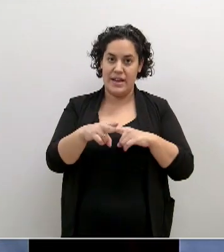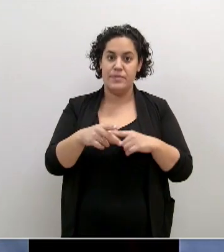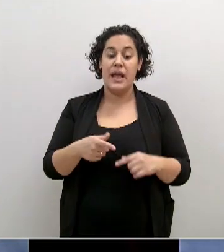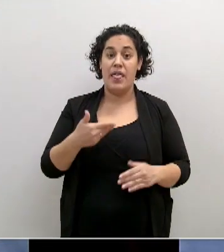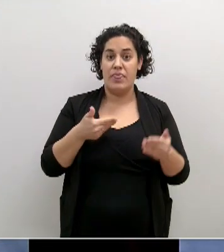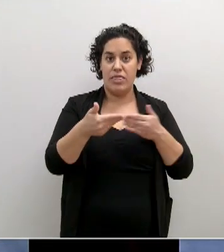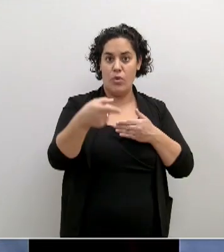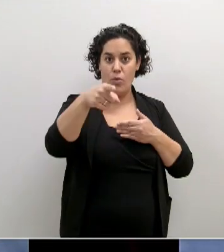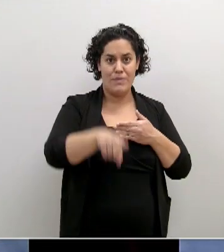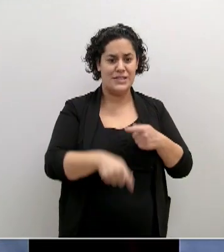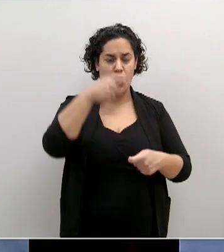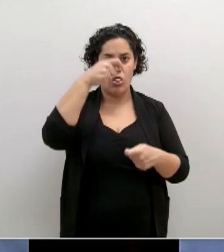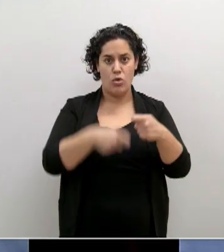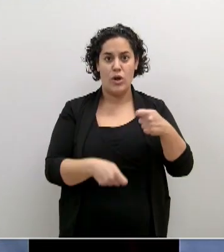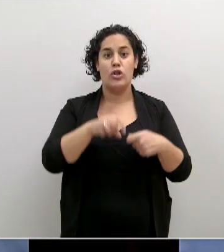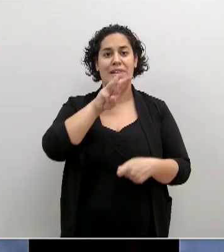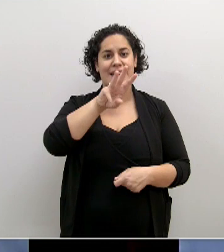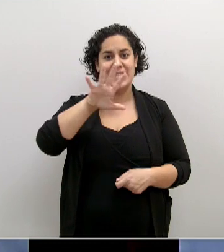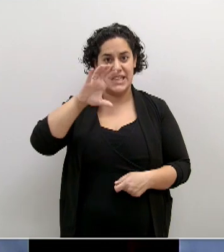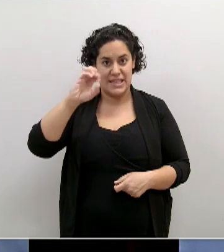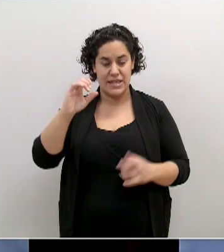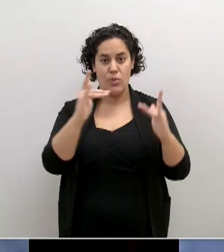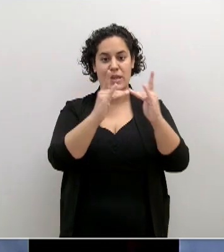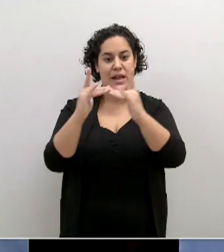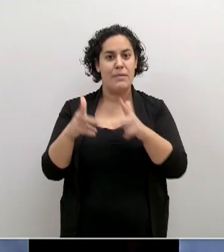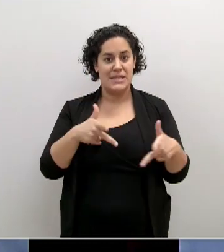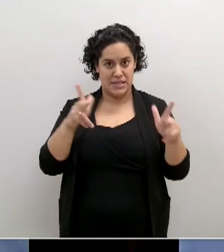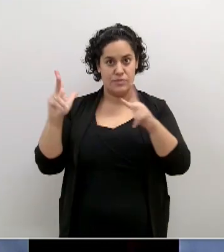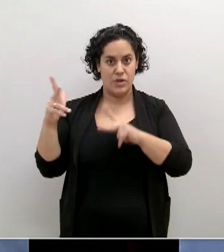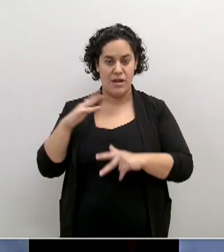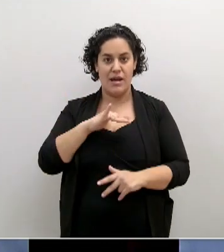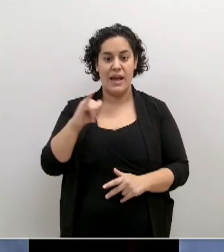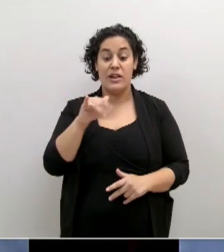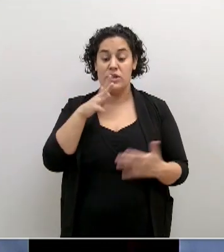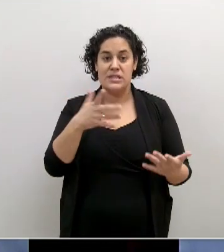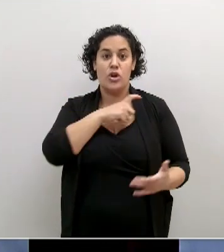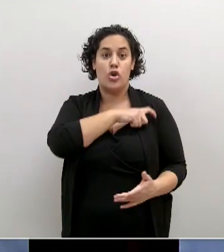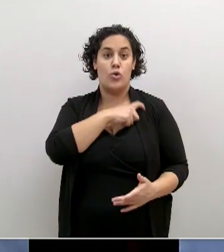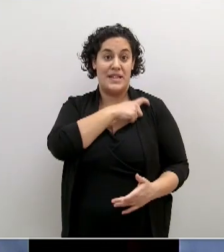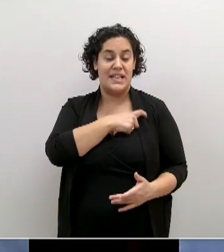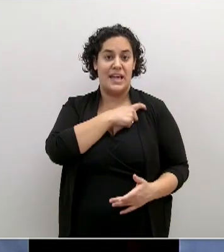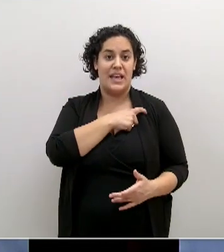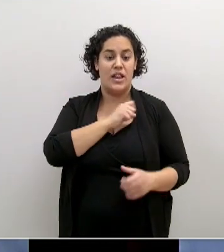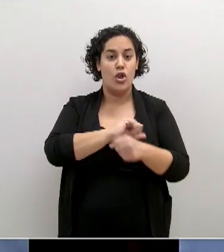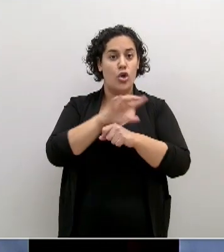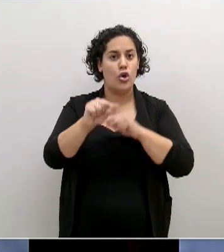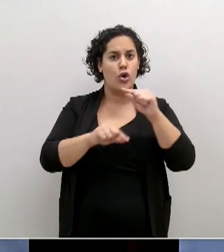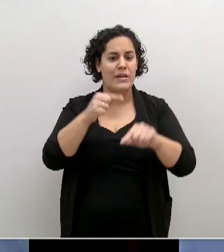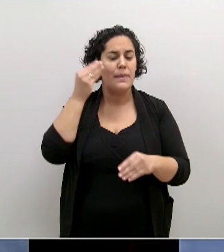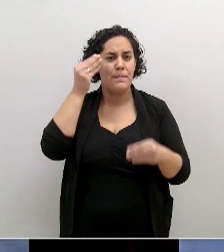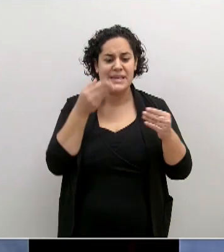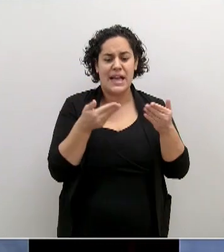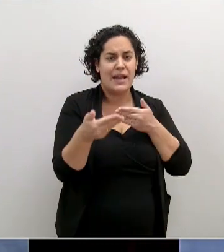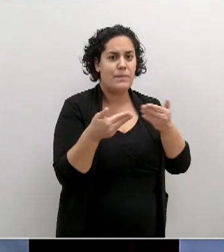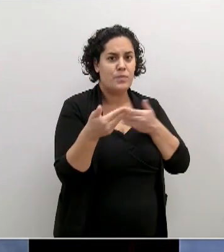camas que tenemos disponibles, el Comité COVID entonces en estos momentos prevé ese colapso inminente de la